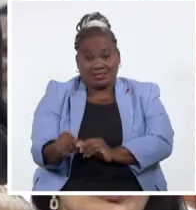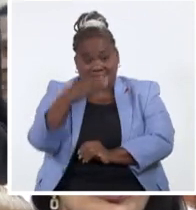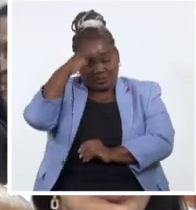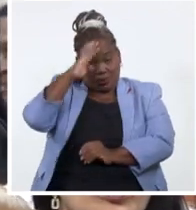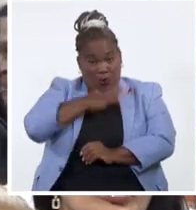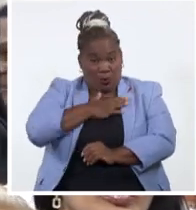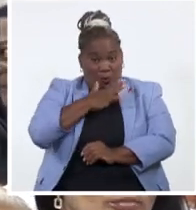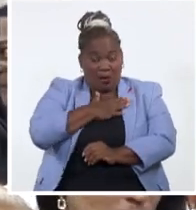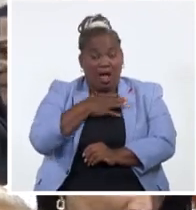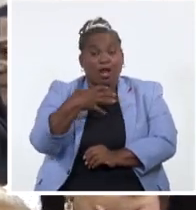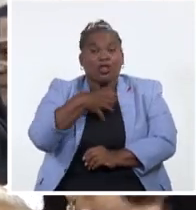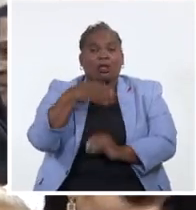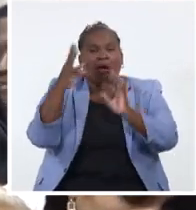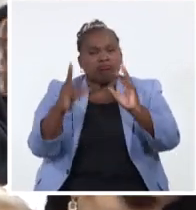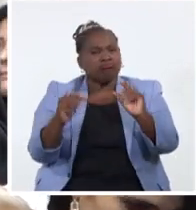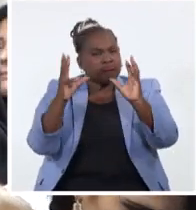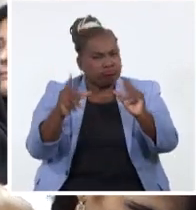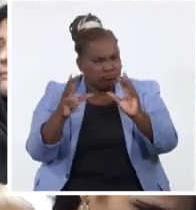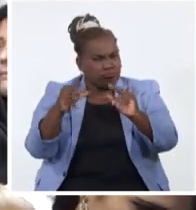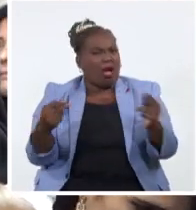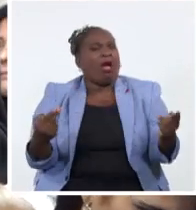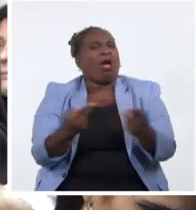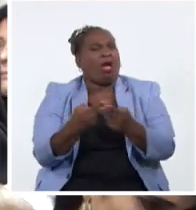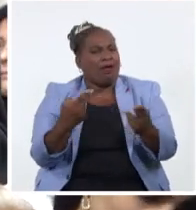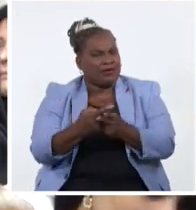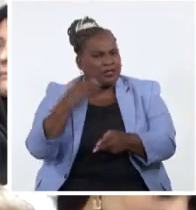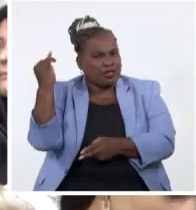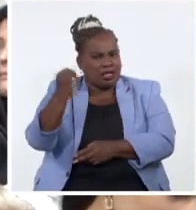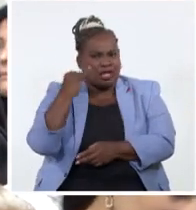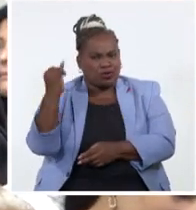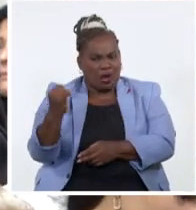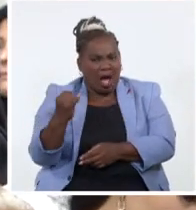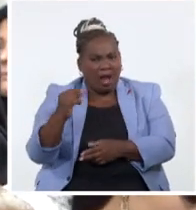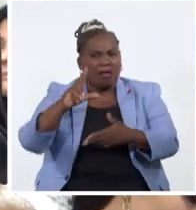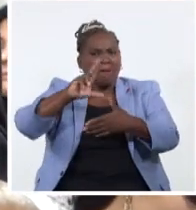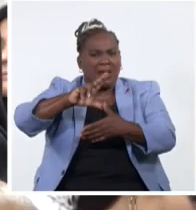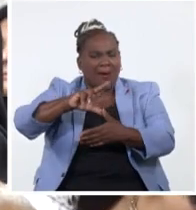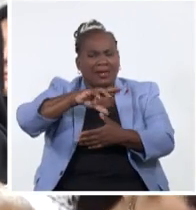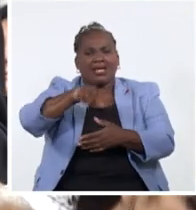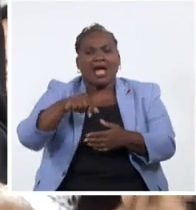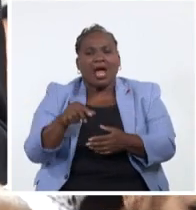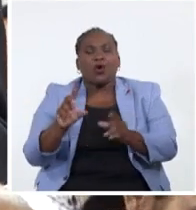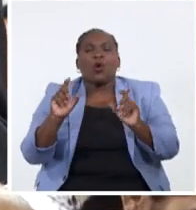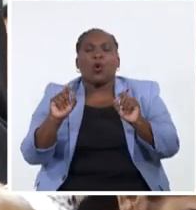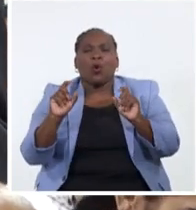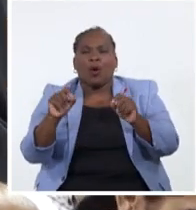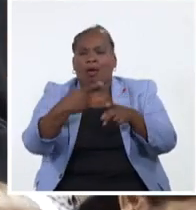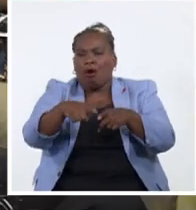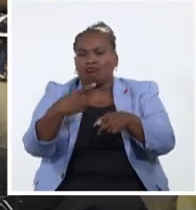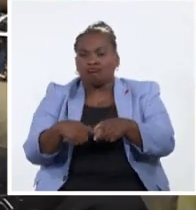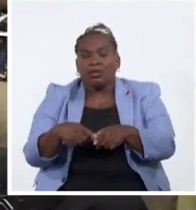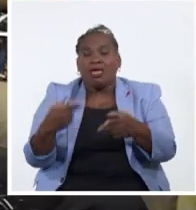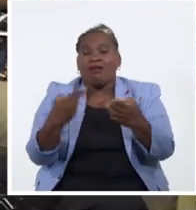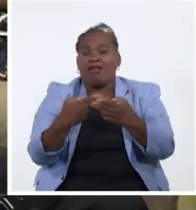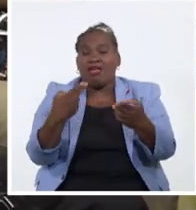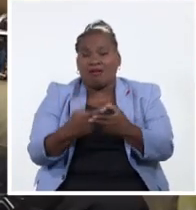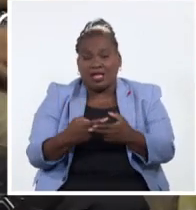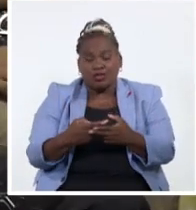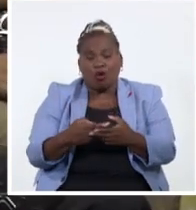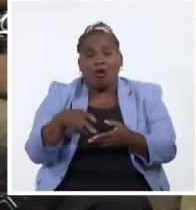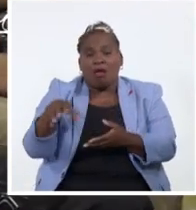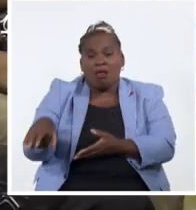cuentan con resultados en competencias internacionales como Panamericanos el deporte juegos con mengual y competencias regionales también